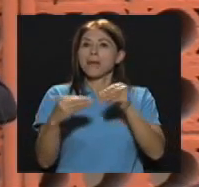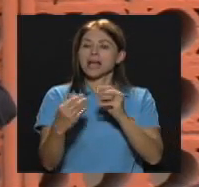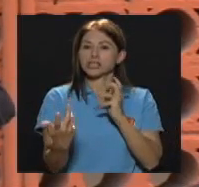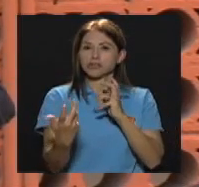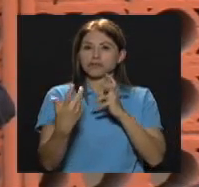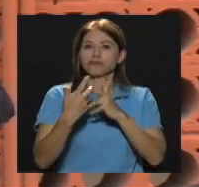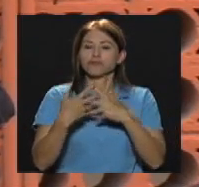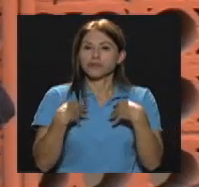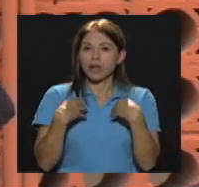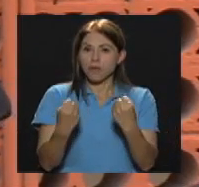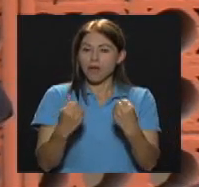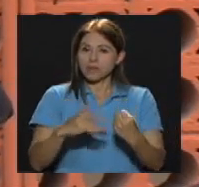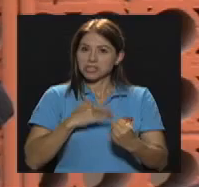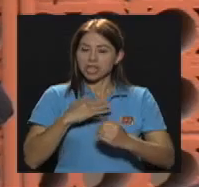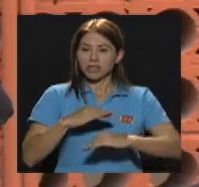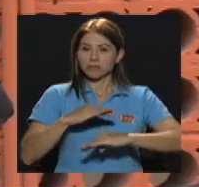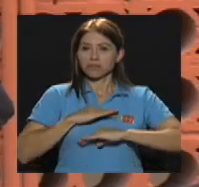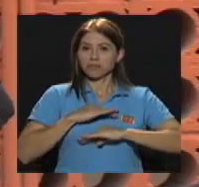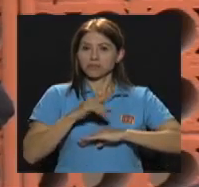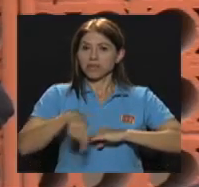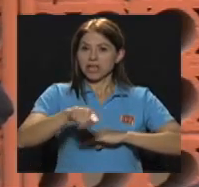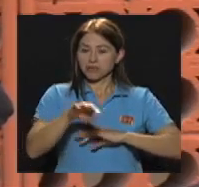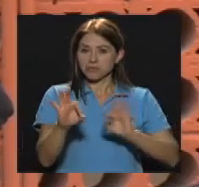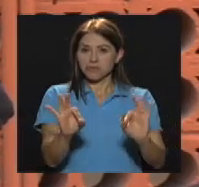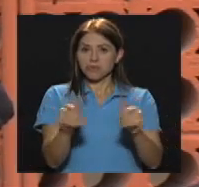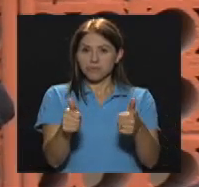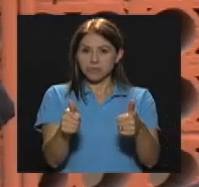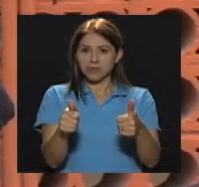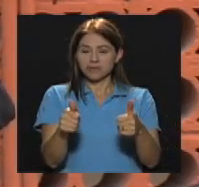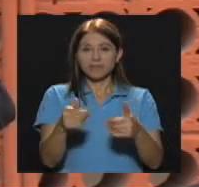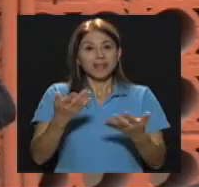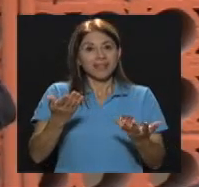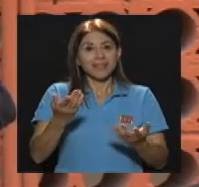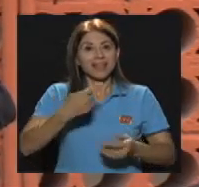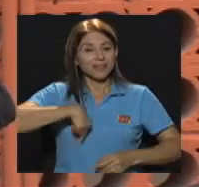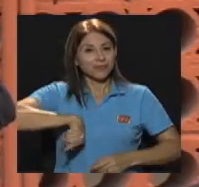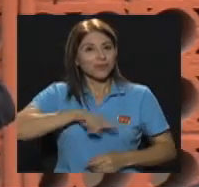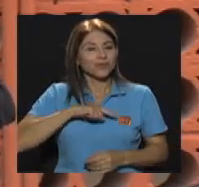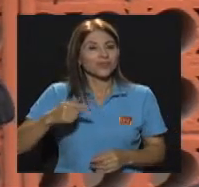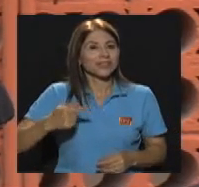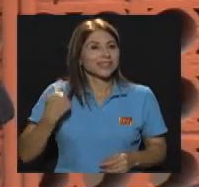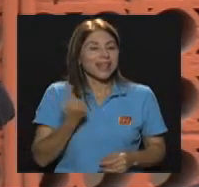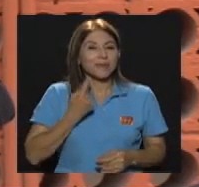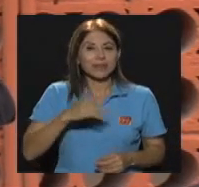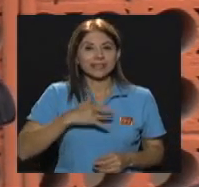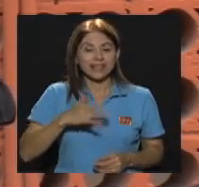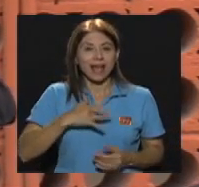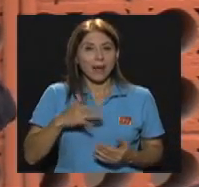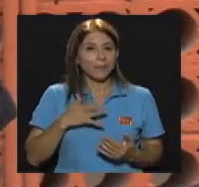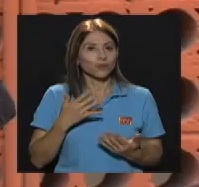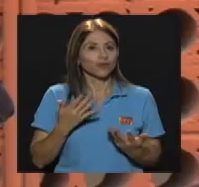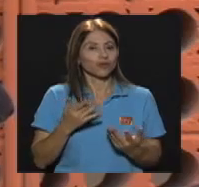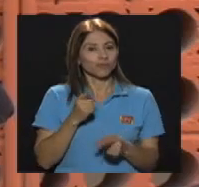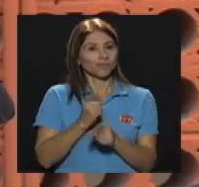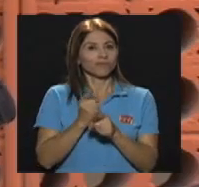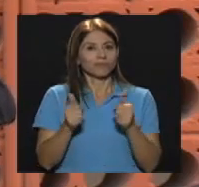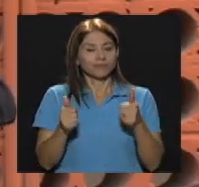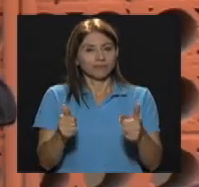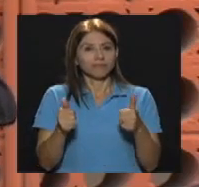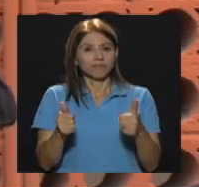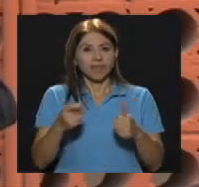que los usuarios de ese hábitat no pierdan el confort, ¿verdad? Siempre nos sentamos correctamente,